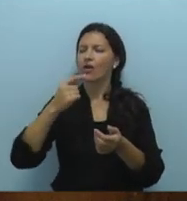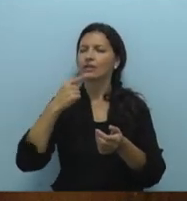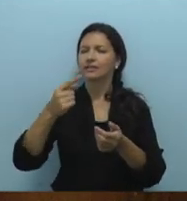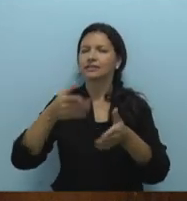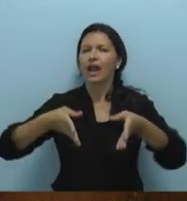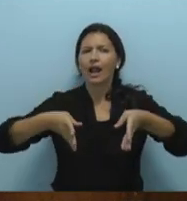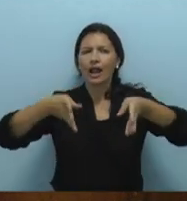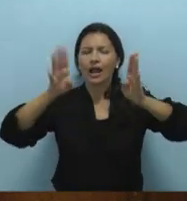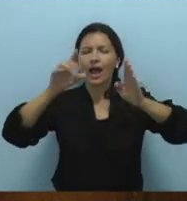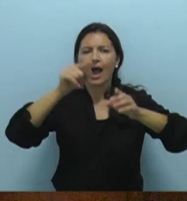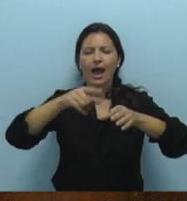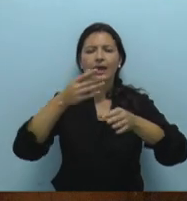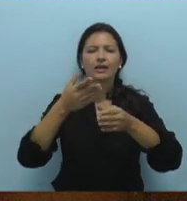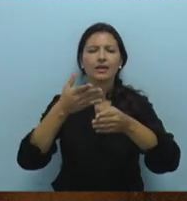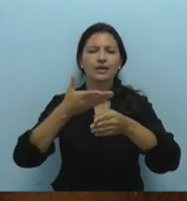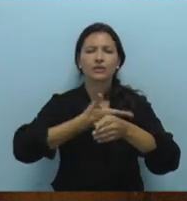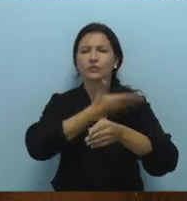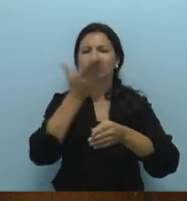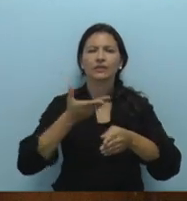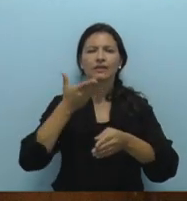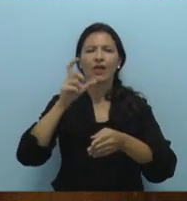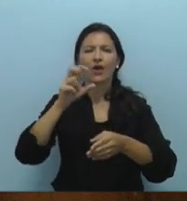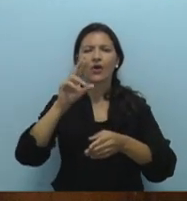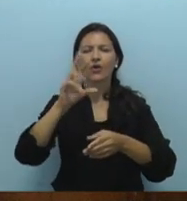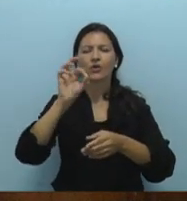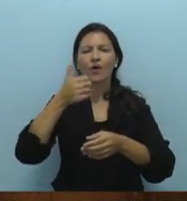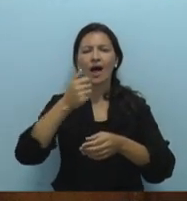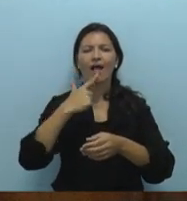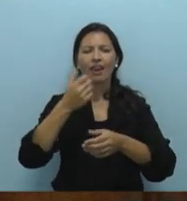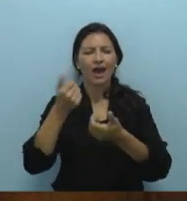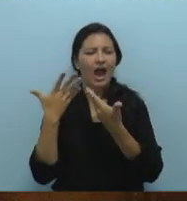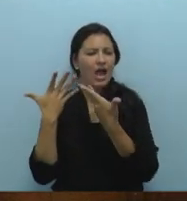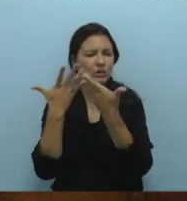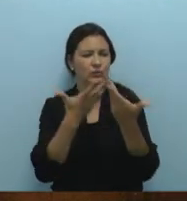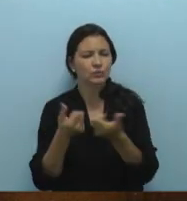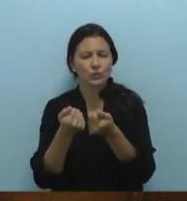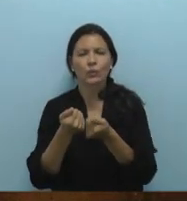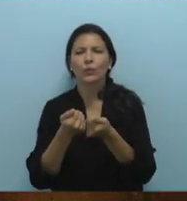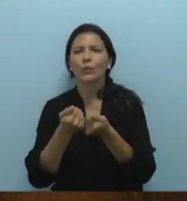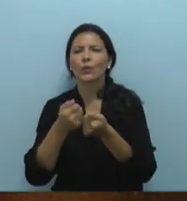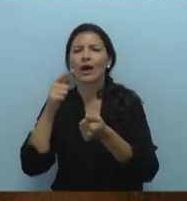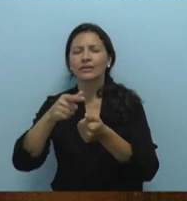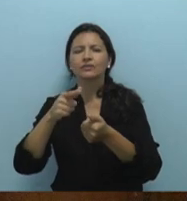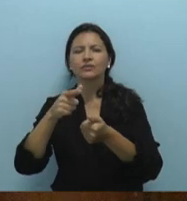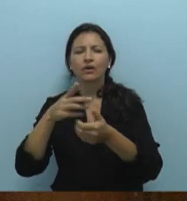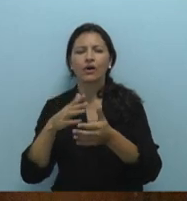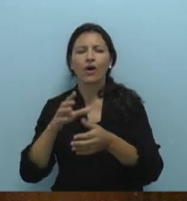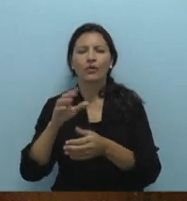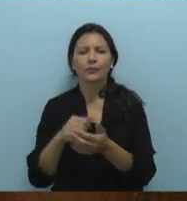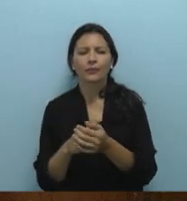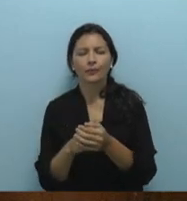al edificio donde funciona la Sociedad Croata de Socorros Mutuos, ubicados en la comuna de Villa Mugueta, departamento San